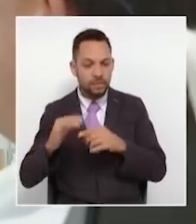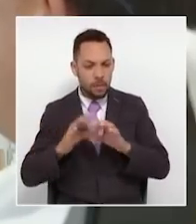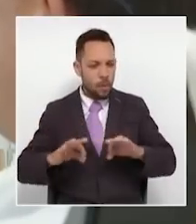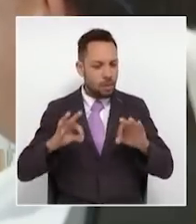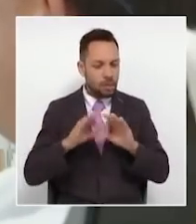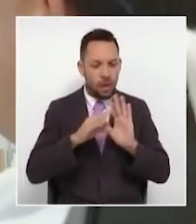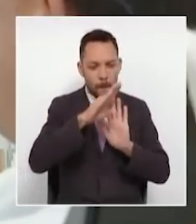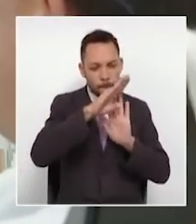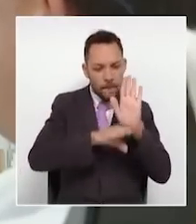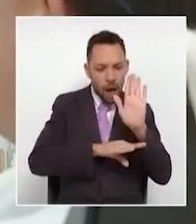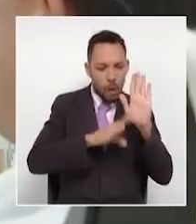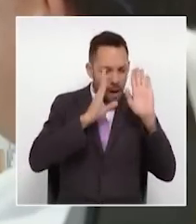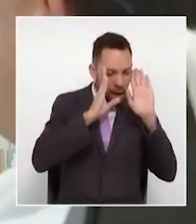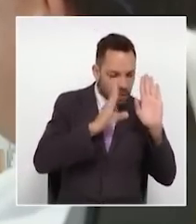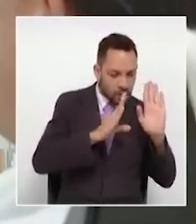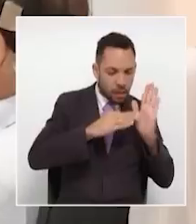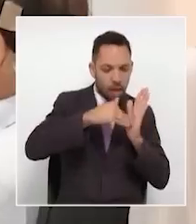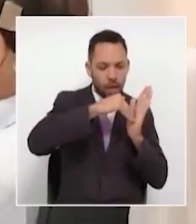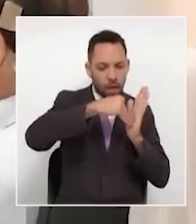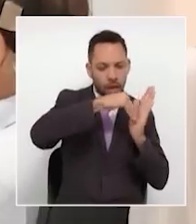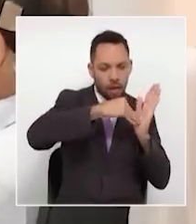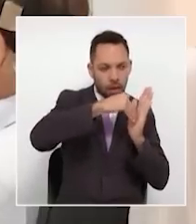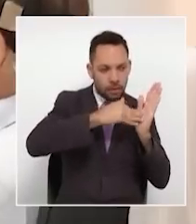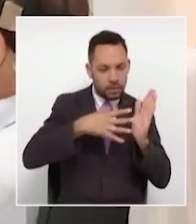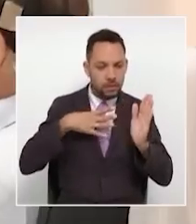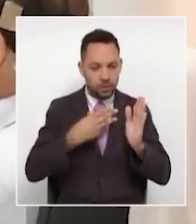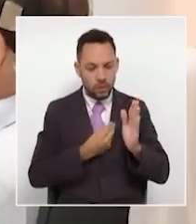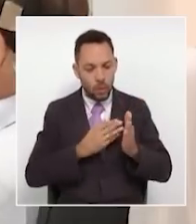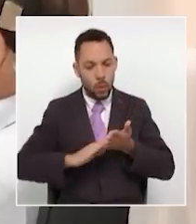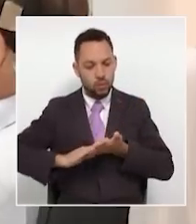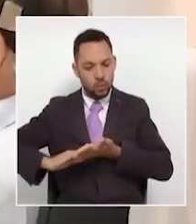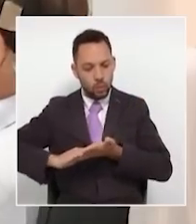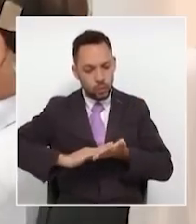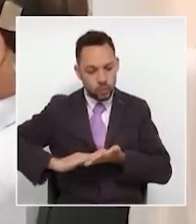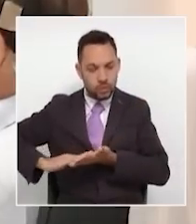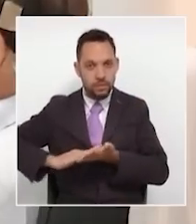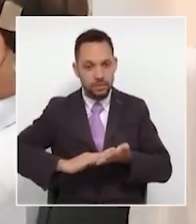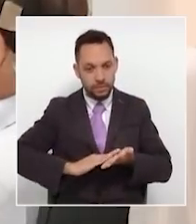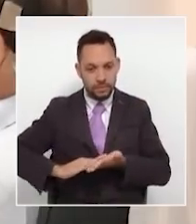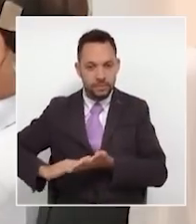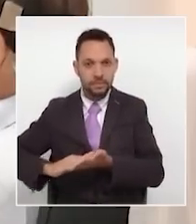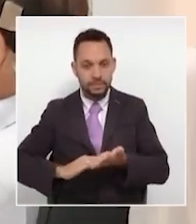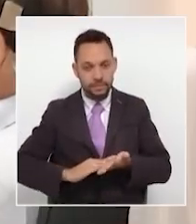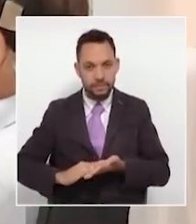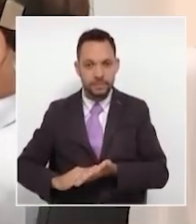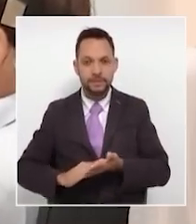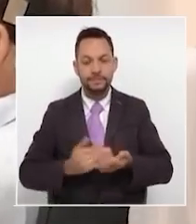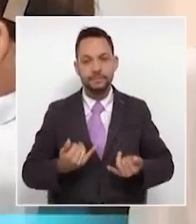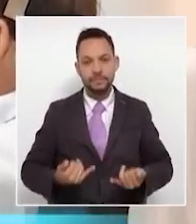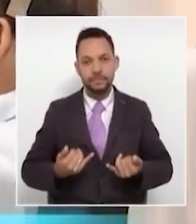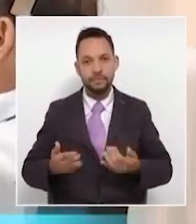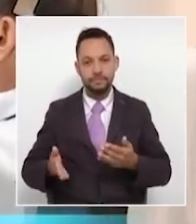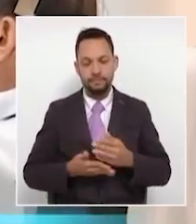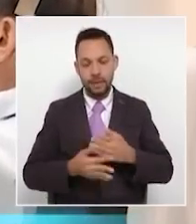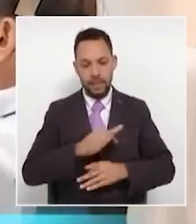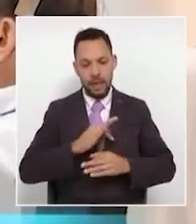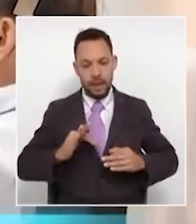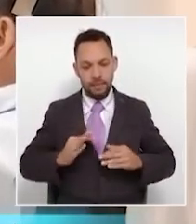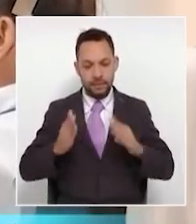y cómo podemos mejorar muchos de estos síntomas a través de estas terapias